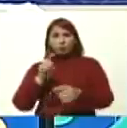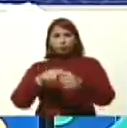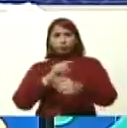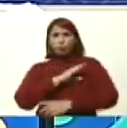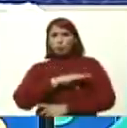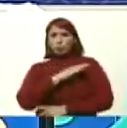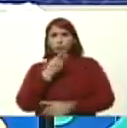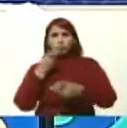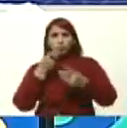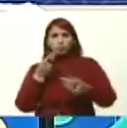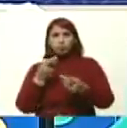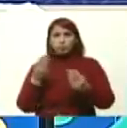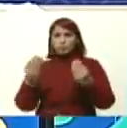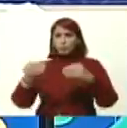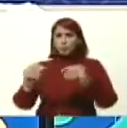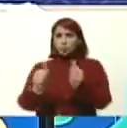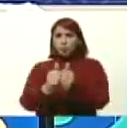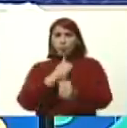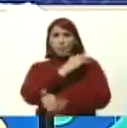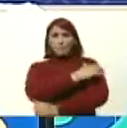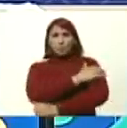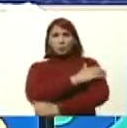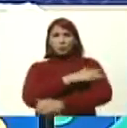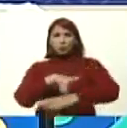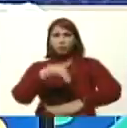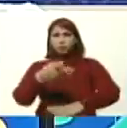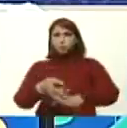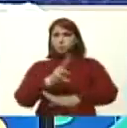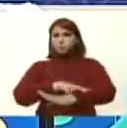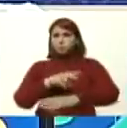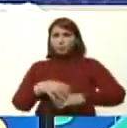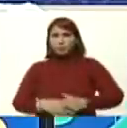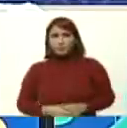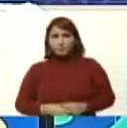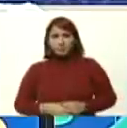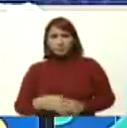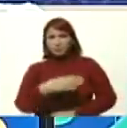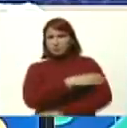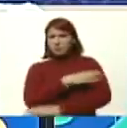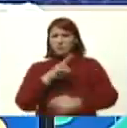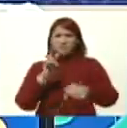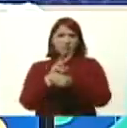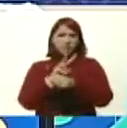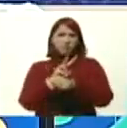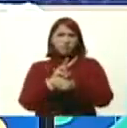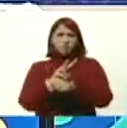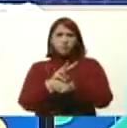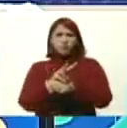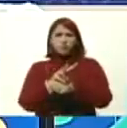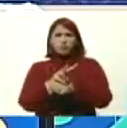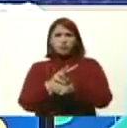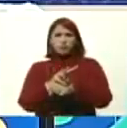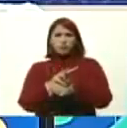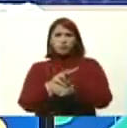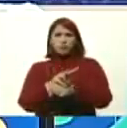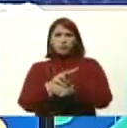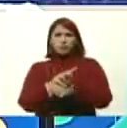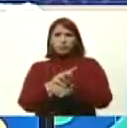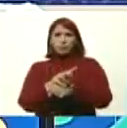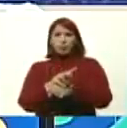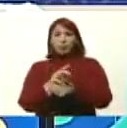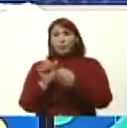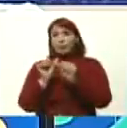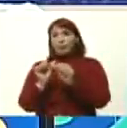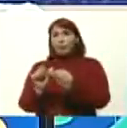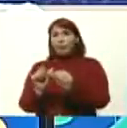de diálogo con la oposición extremista, derechista, violenta de los restos del guaidocismo.